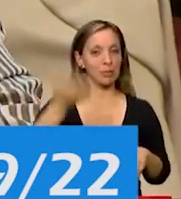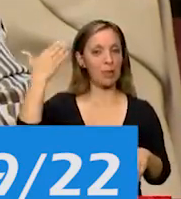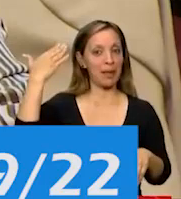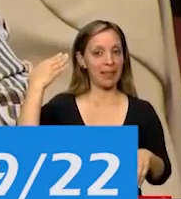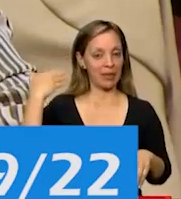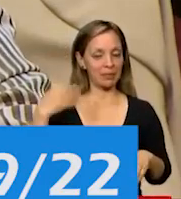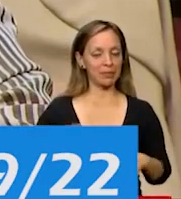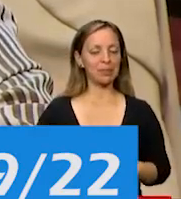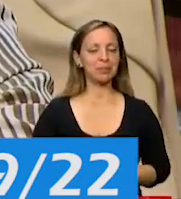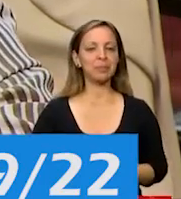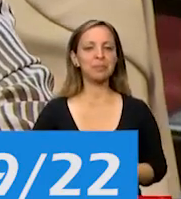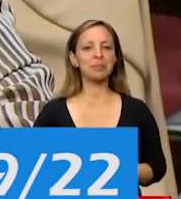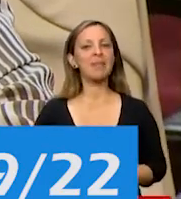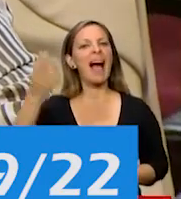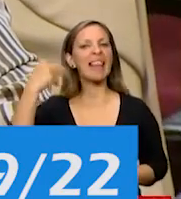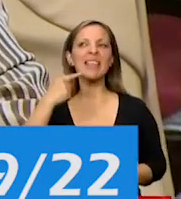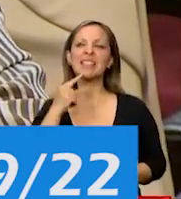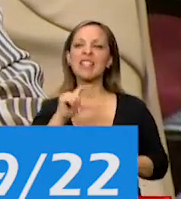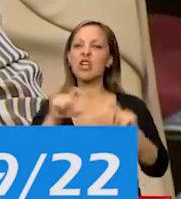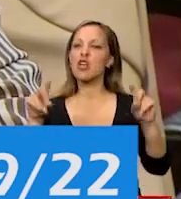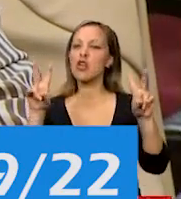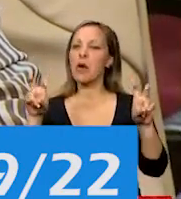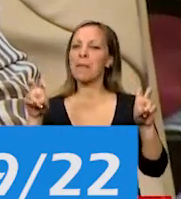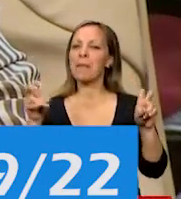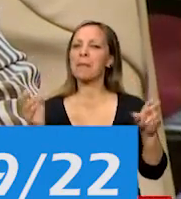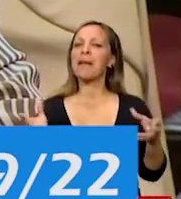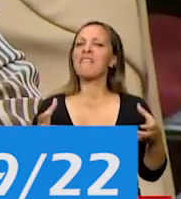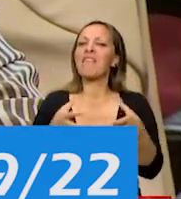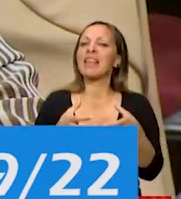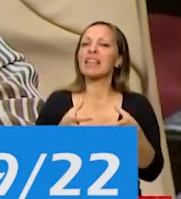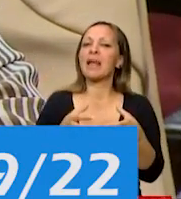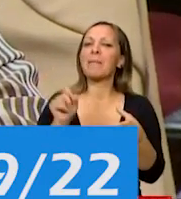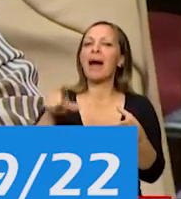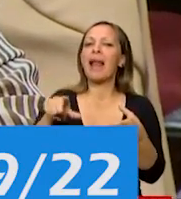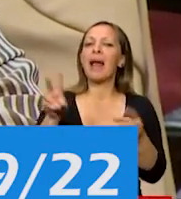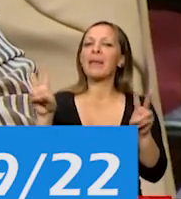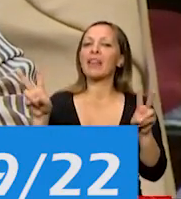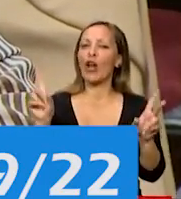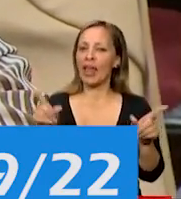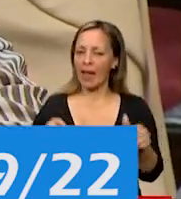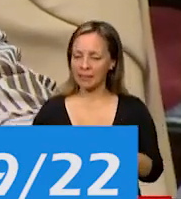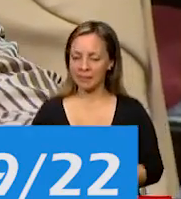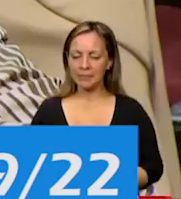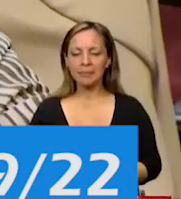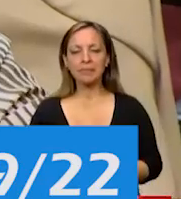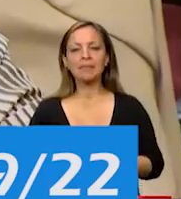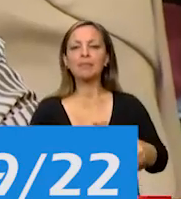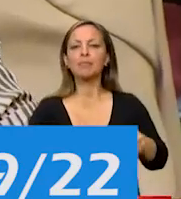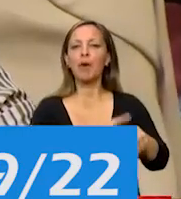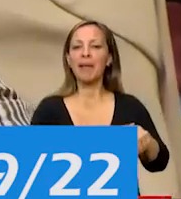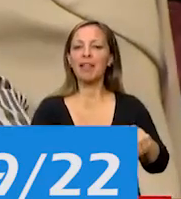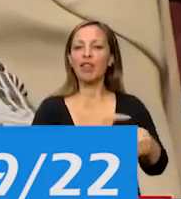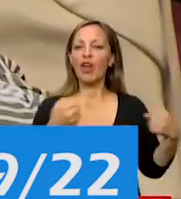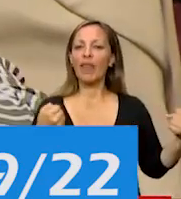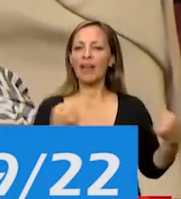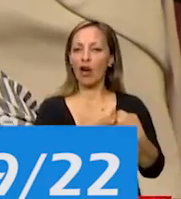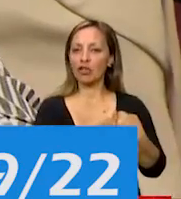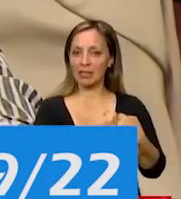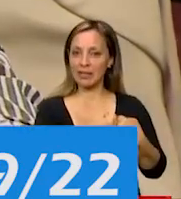Frente para la Victoria, al momento de votar el consenso 2017.